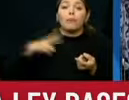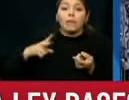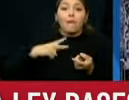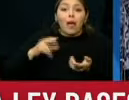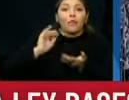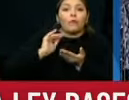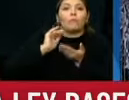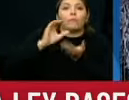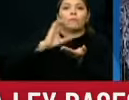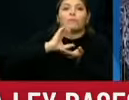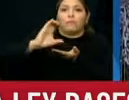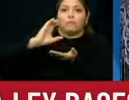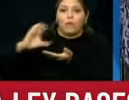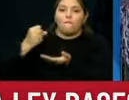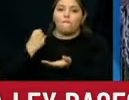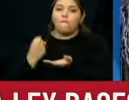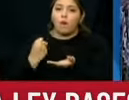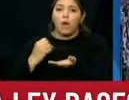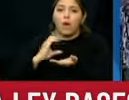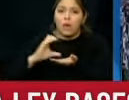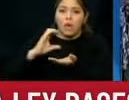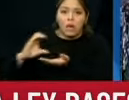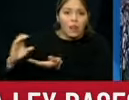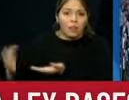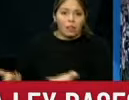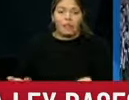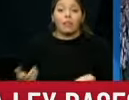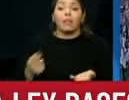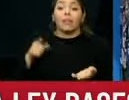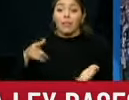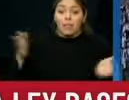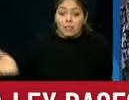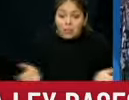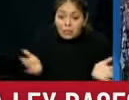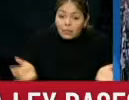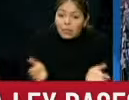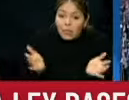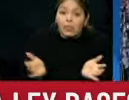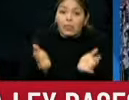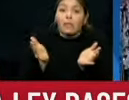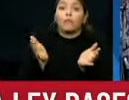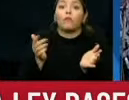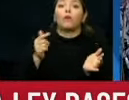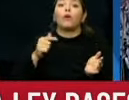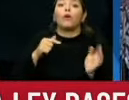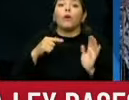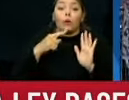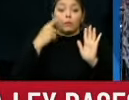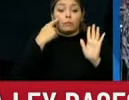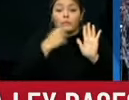Un mamarracho. Que son. Esa diputada gritando a los gritos pelados. Además está mal indicado.